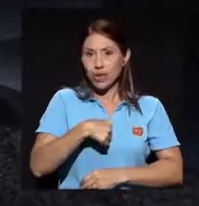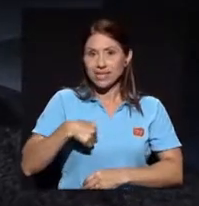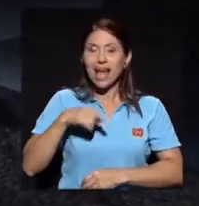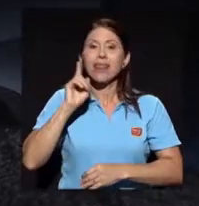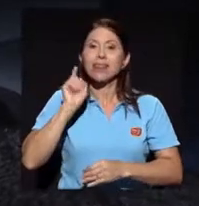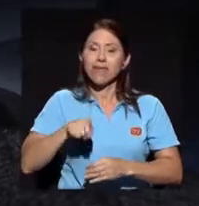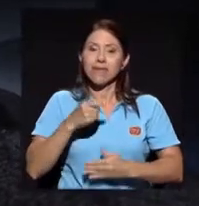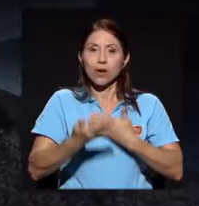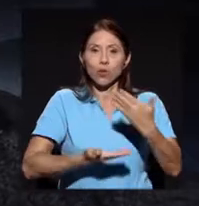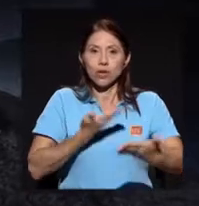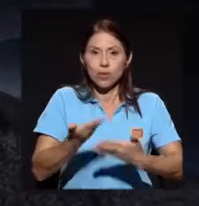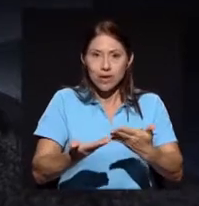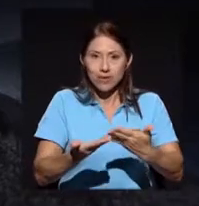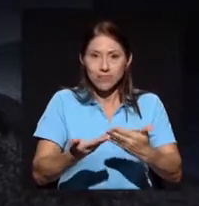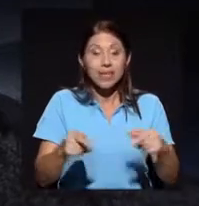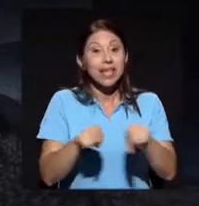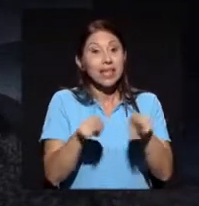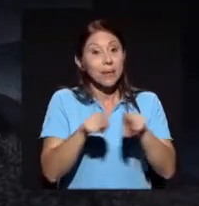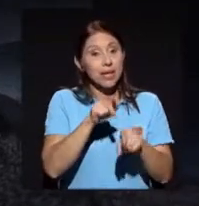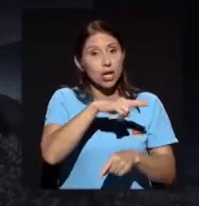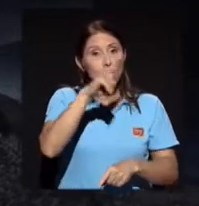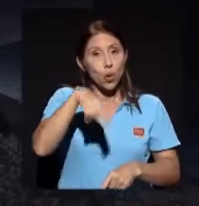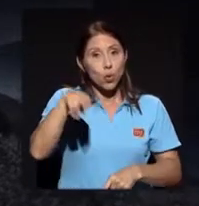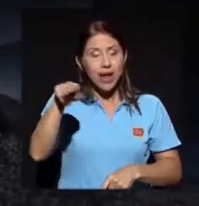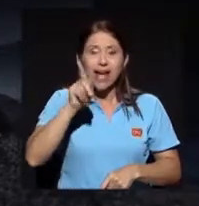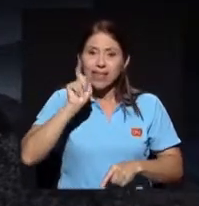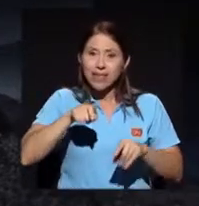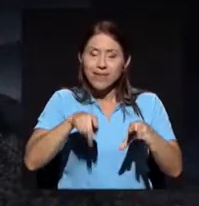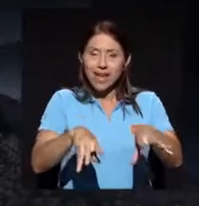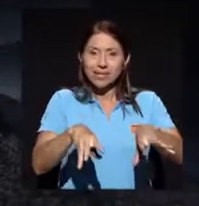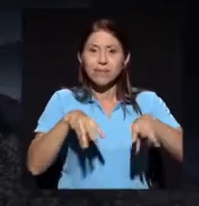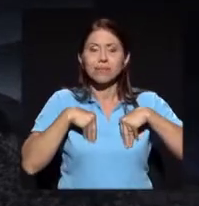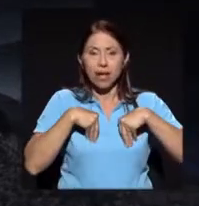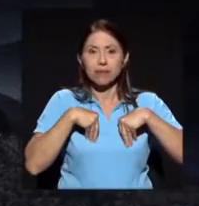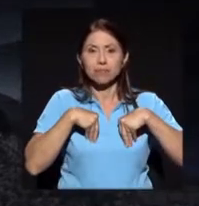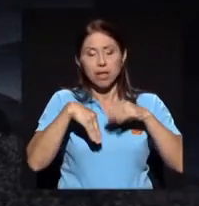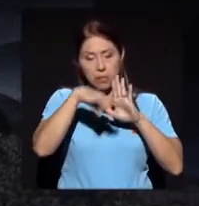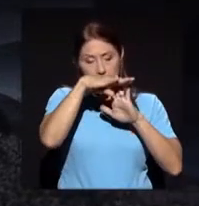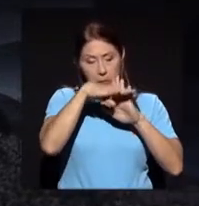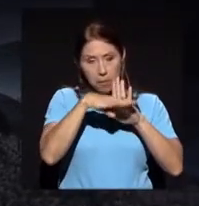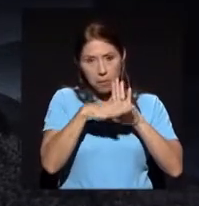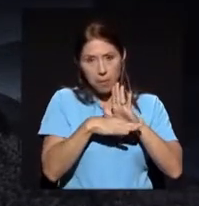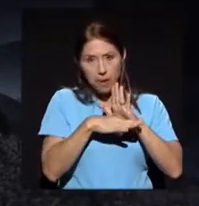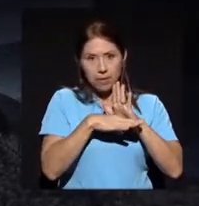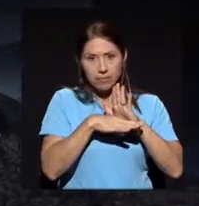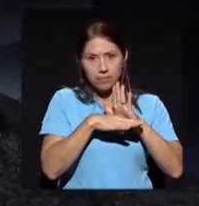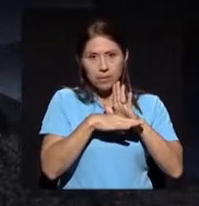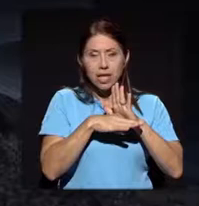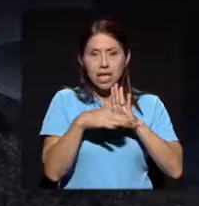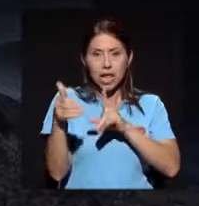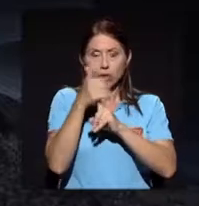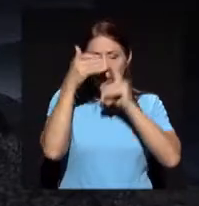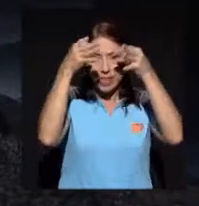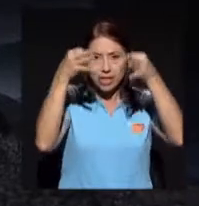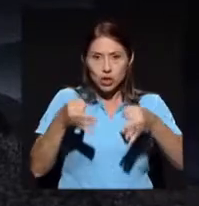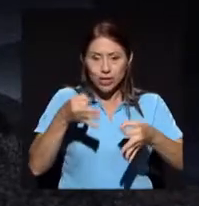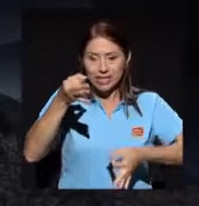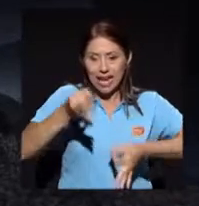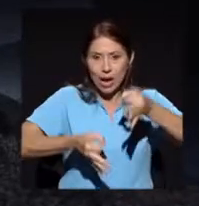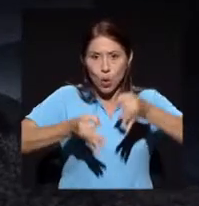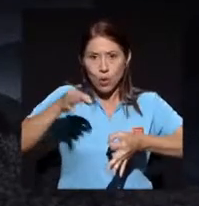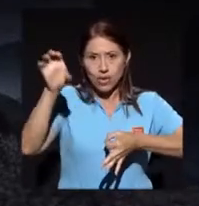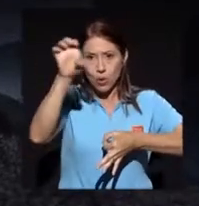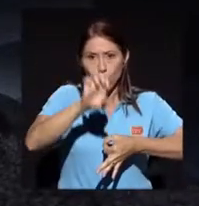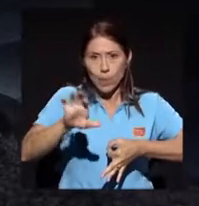de noruega aceptan aceptan la los lineamientos y las decisiones de la corte europea de justicia que es algo